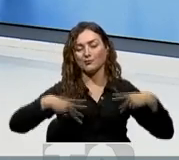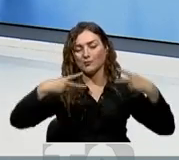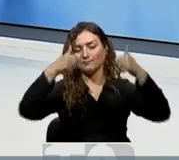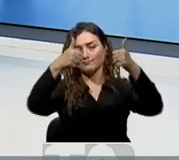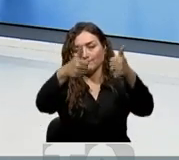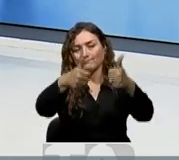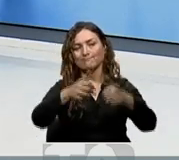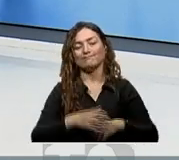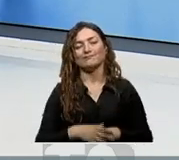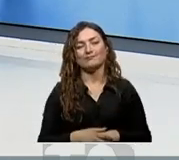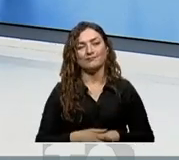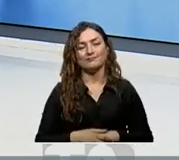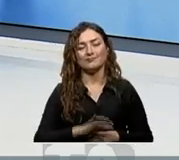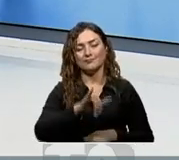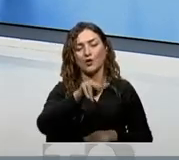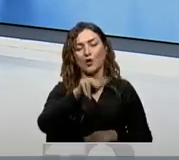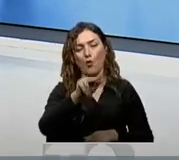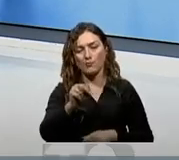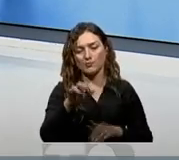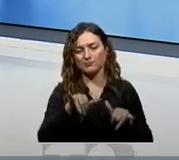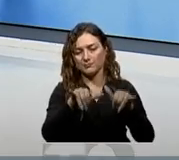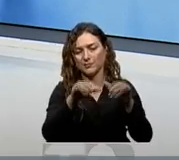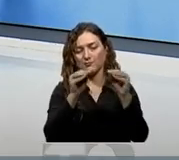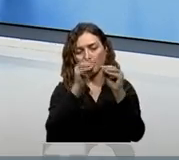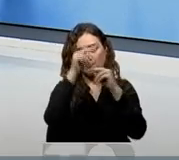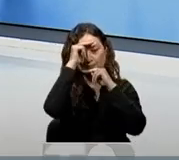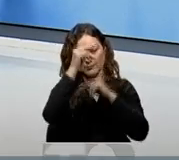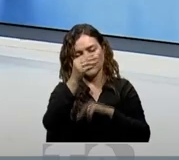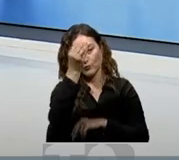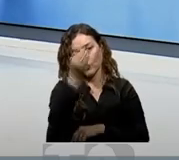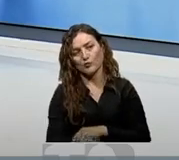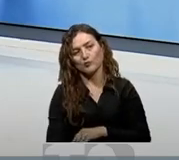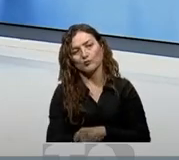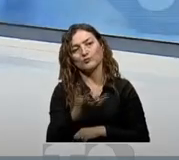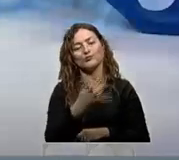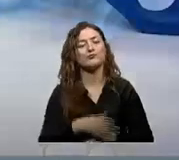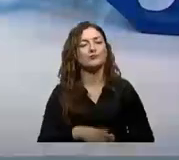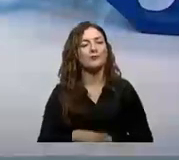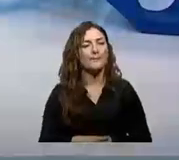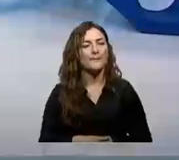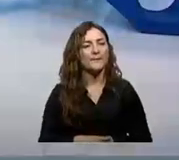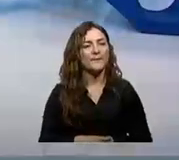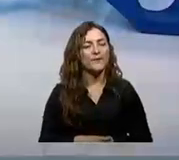salud. Pero compañeros, Juan y Gaby, ustedes nos tienen más noticias. Amigos, muy buenos días. Buenos días.